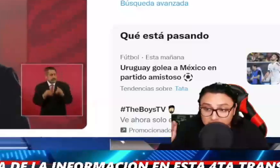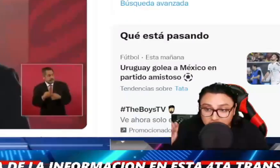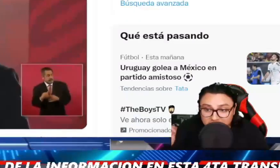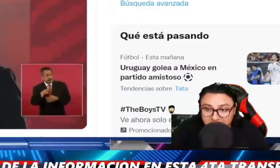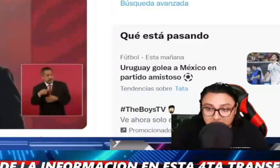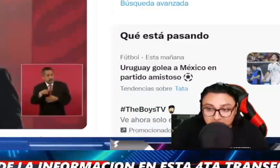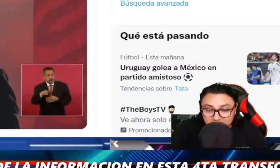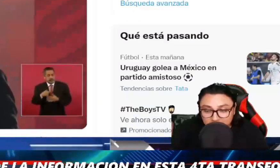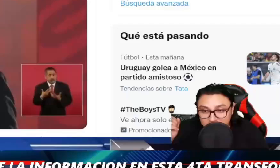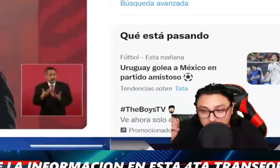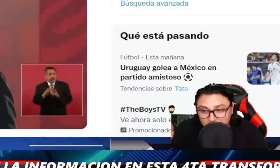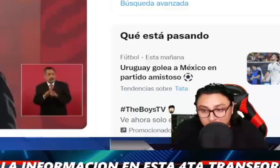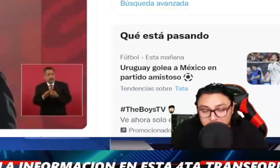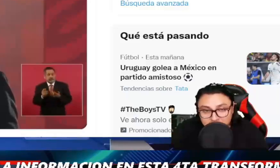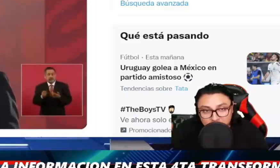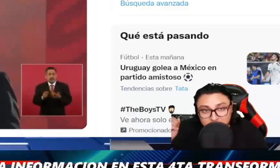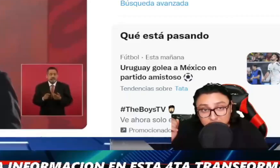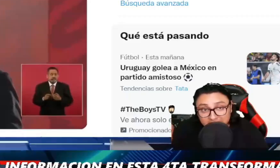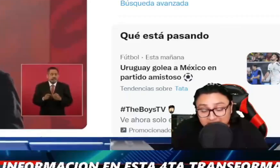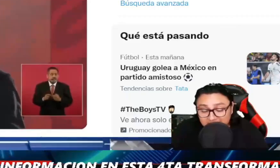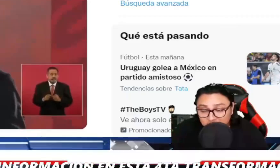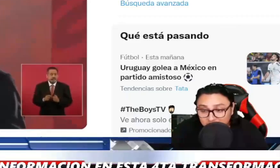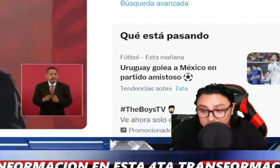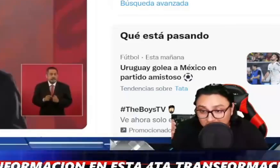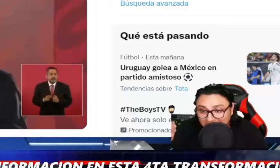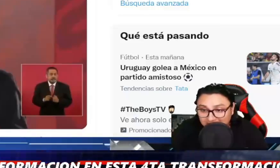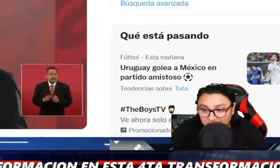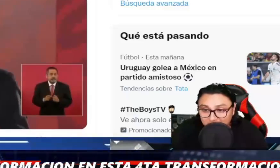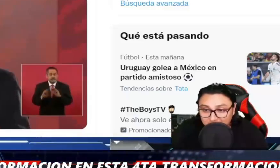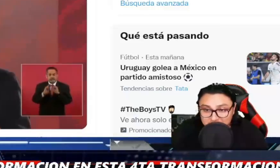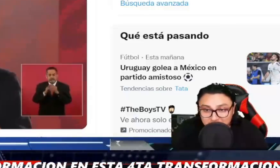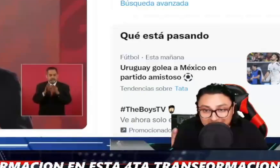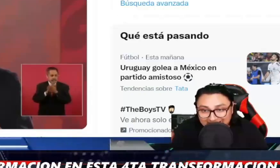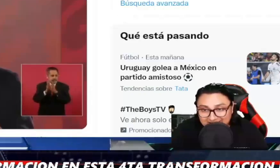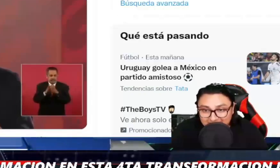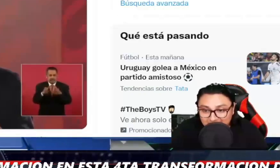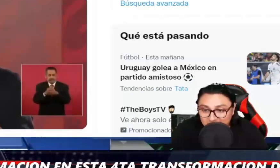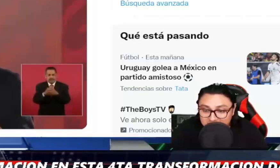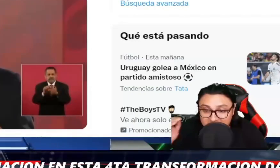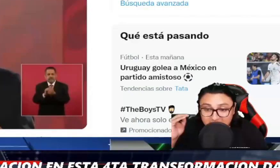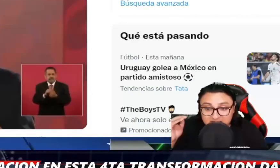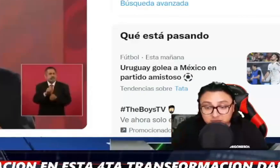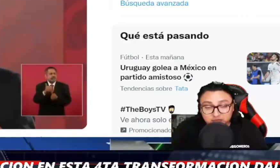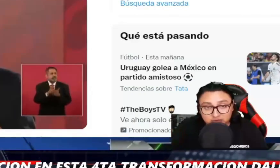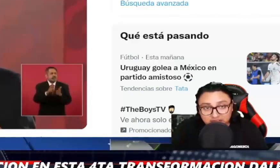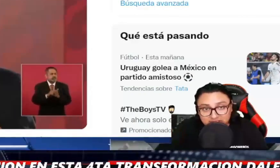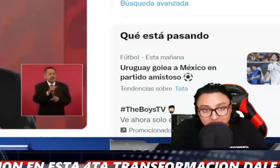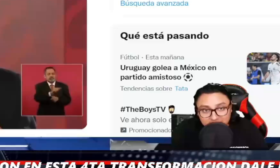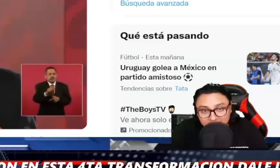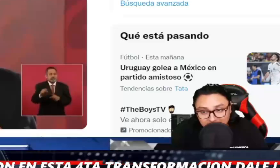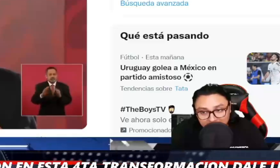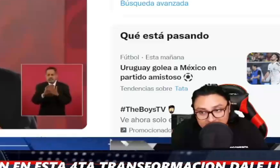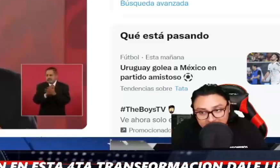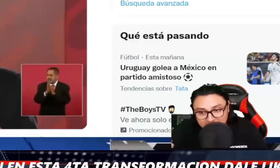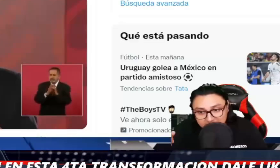Yo no soy Zedillo, yo no soy Fox, yo no soy Peña Nieto, no soy Calderón, no soy nadie de ellos. Así le respondió